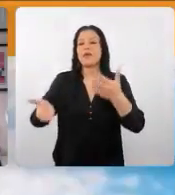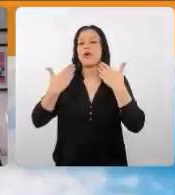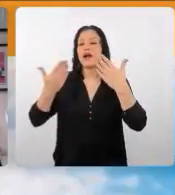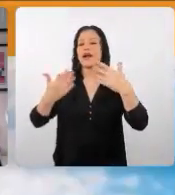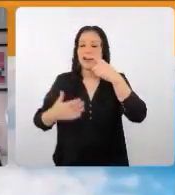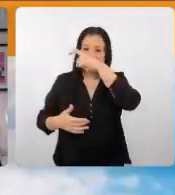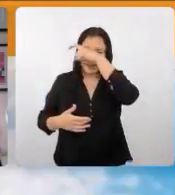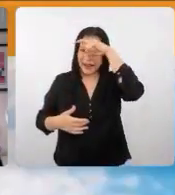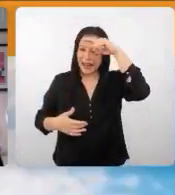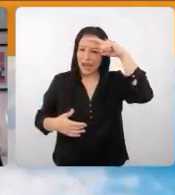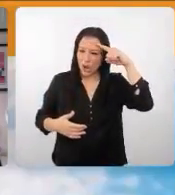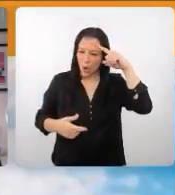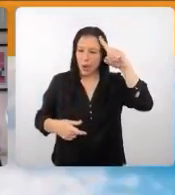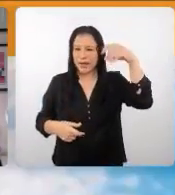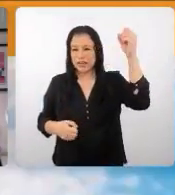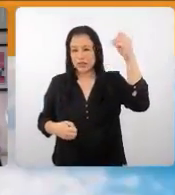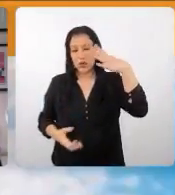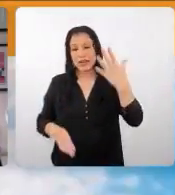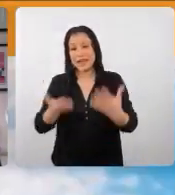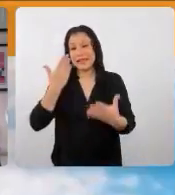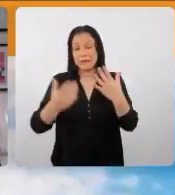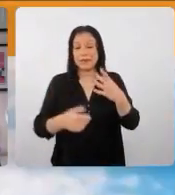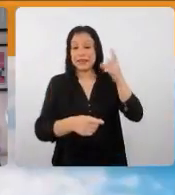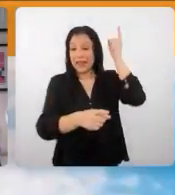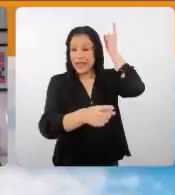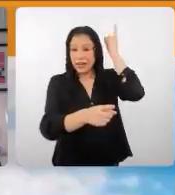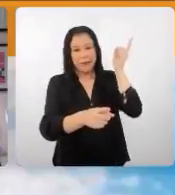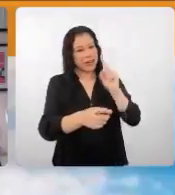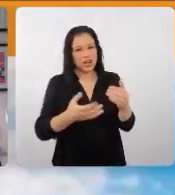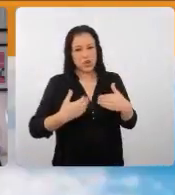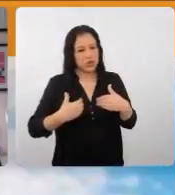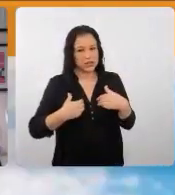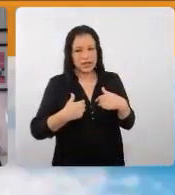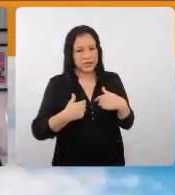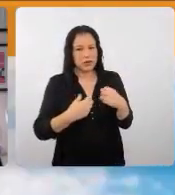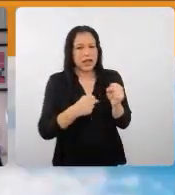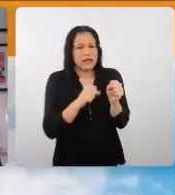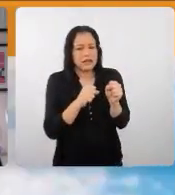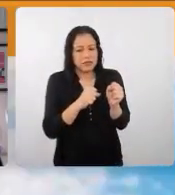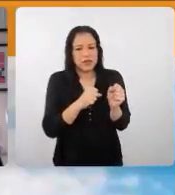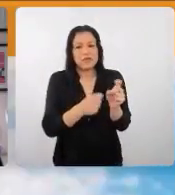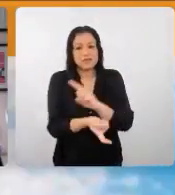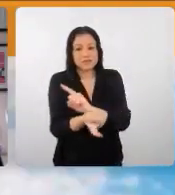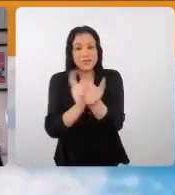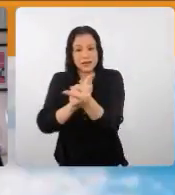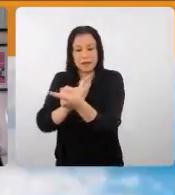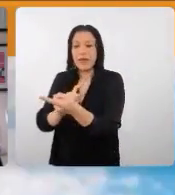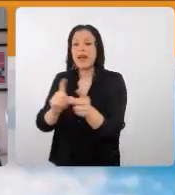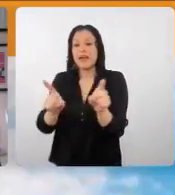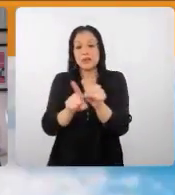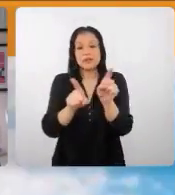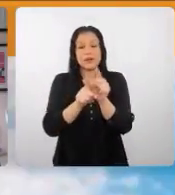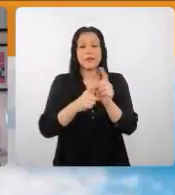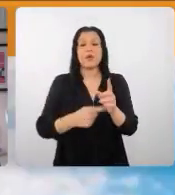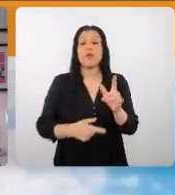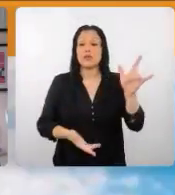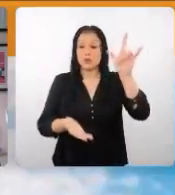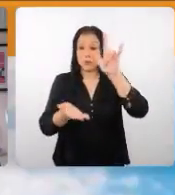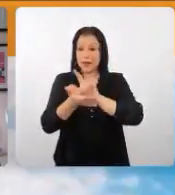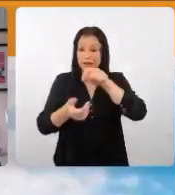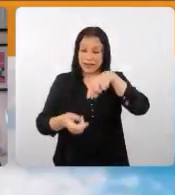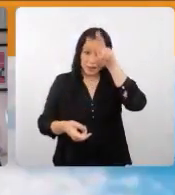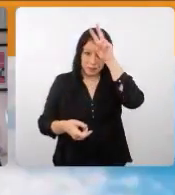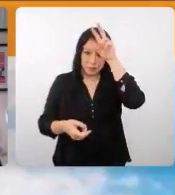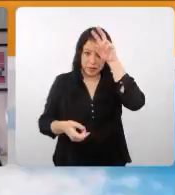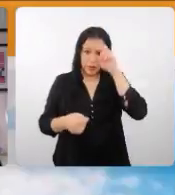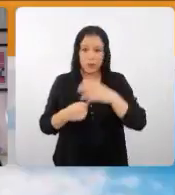Este poquito de calor que de repente en Alemania no lo tienen en esta temporada. Entonces, también cuando visitan en nuestro país,